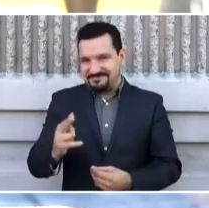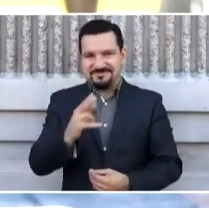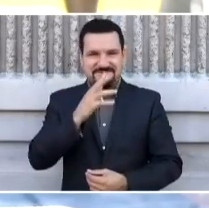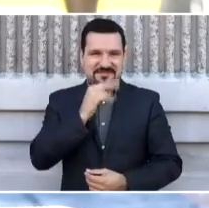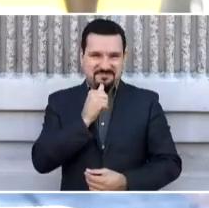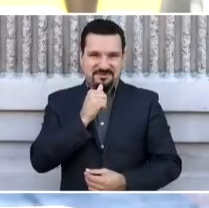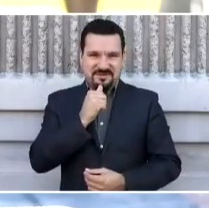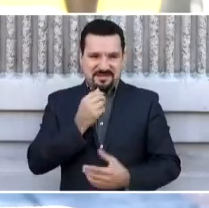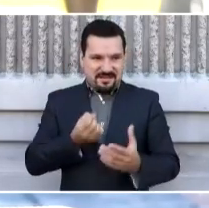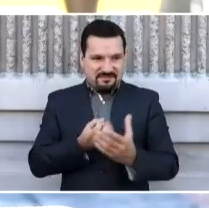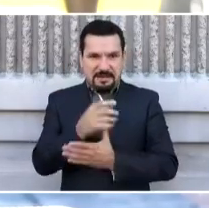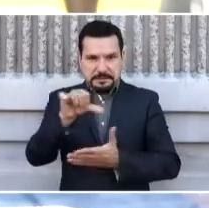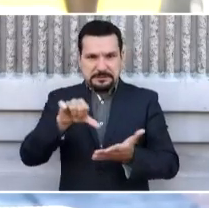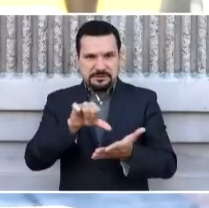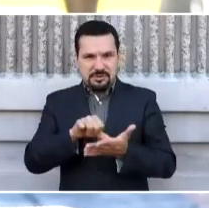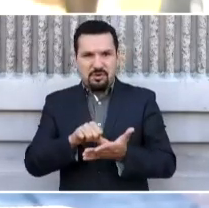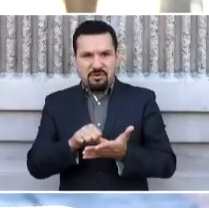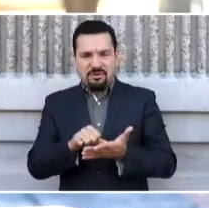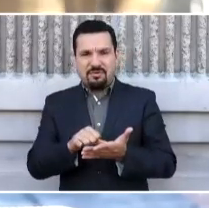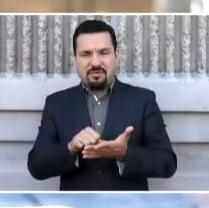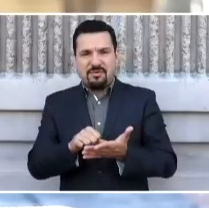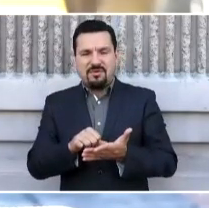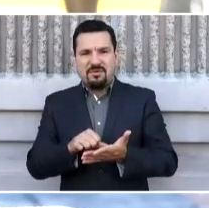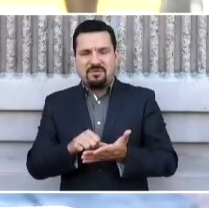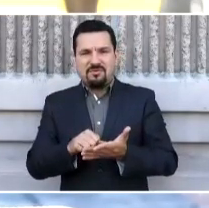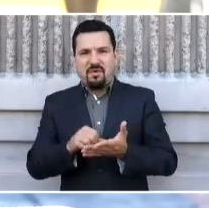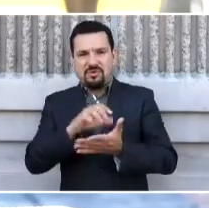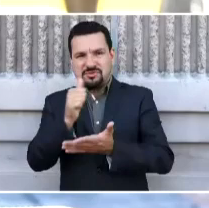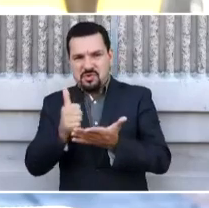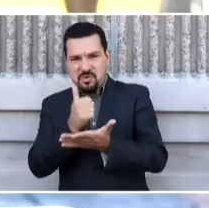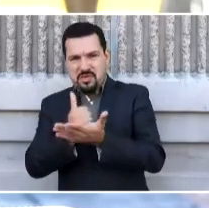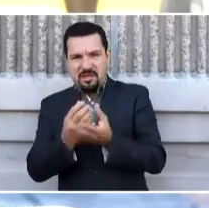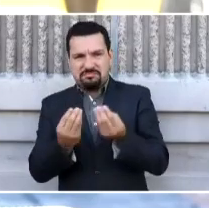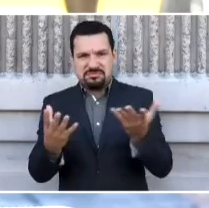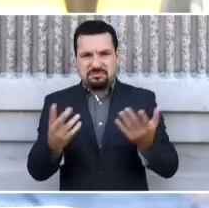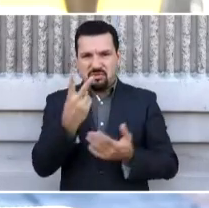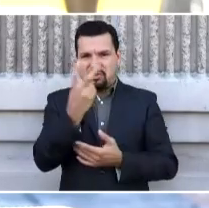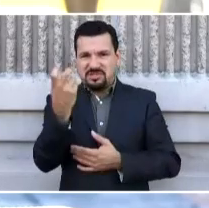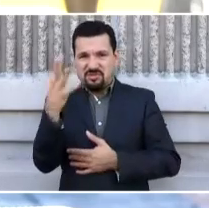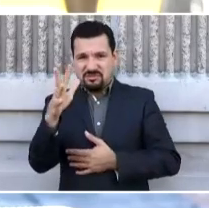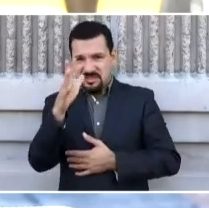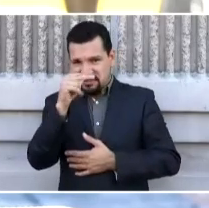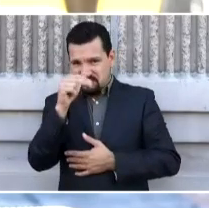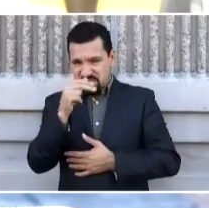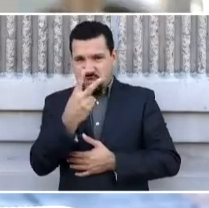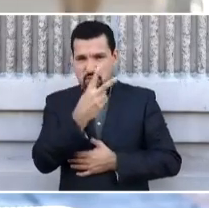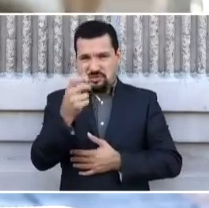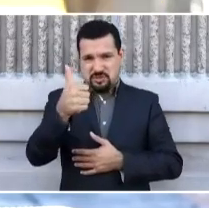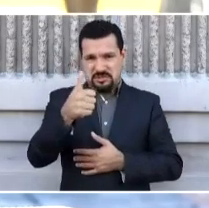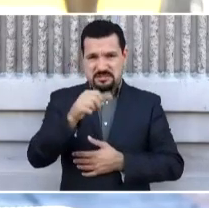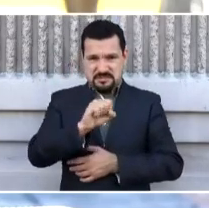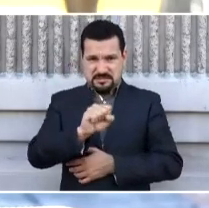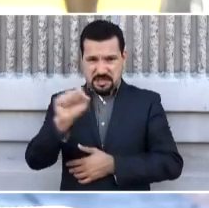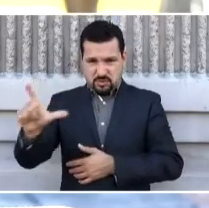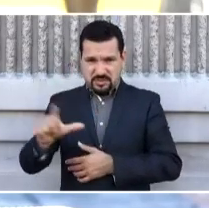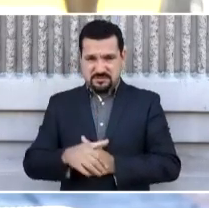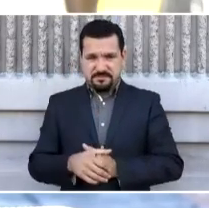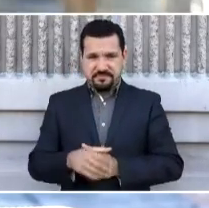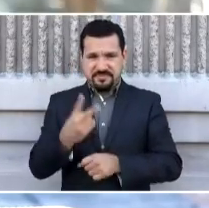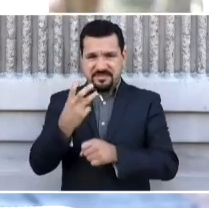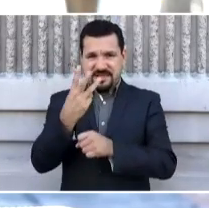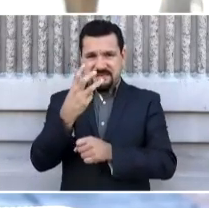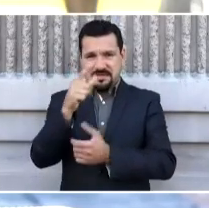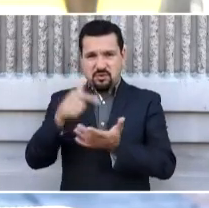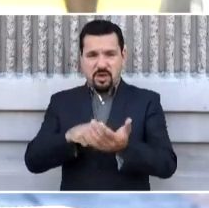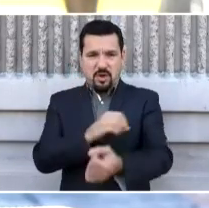en los núcleos urbanos. Hermosillo tiene 210 casos, luego le sigue San Luis Río Colorado, 206. En tercer lugar está